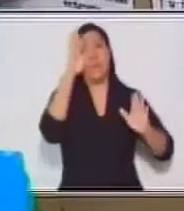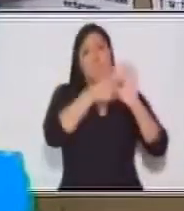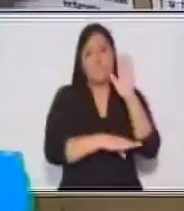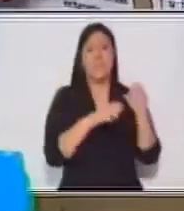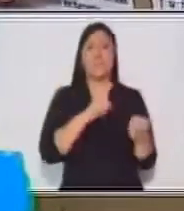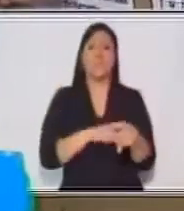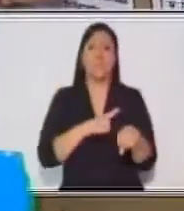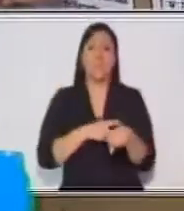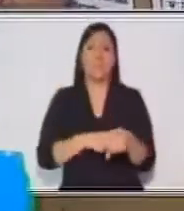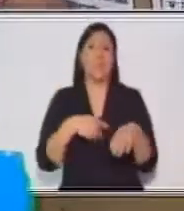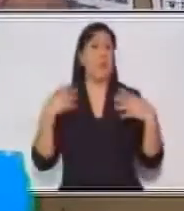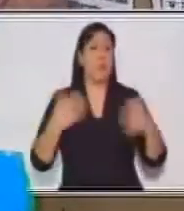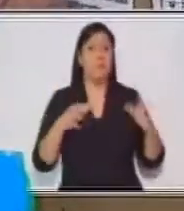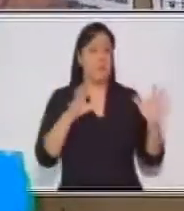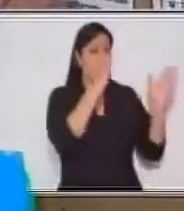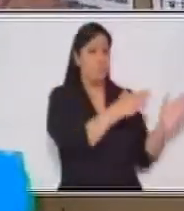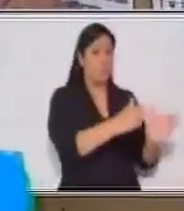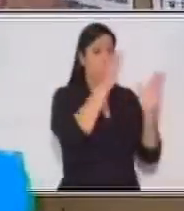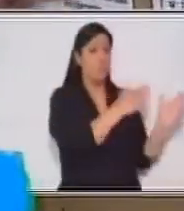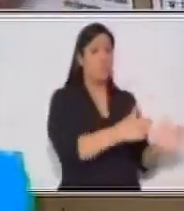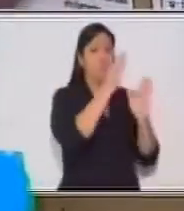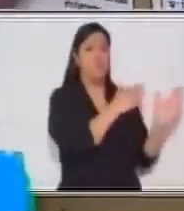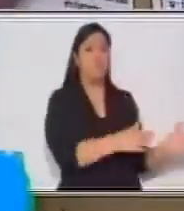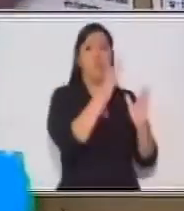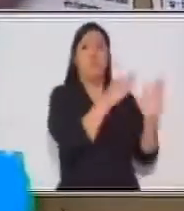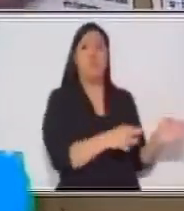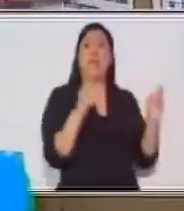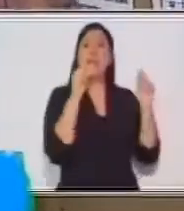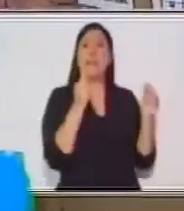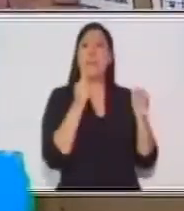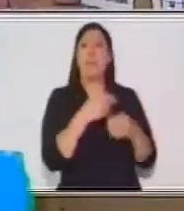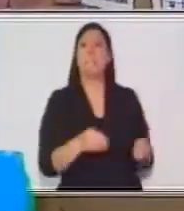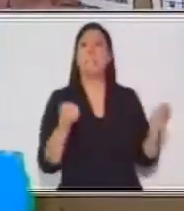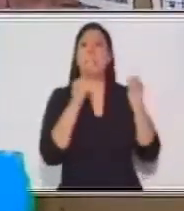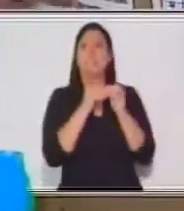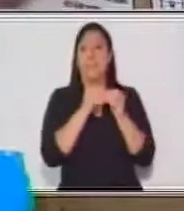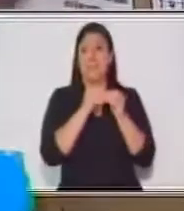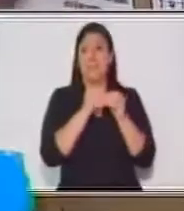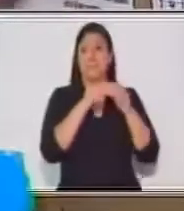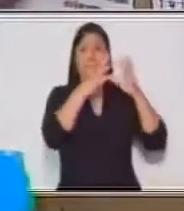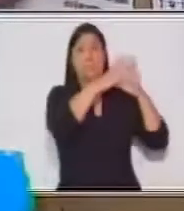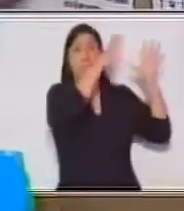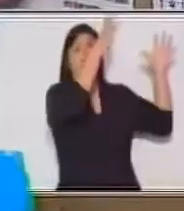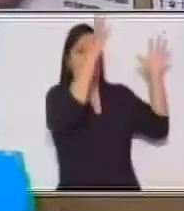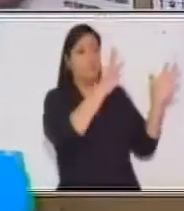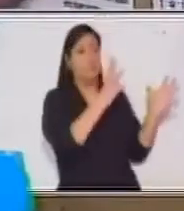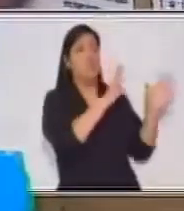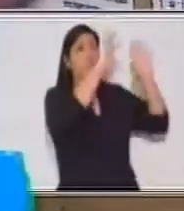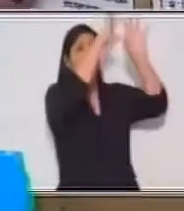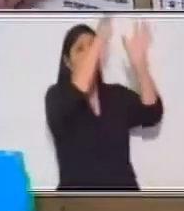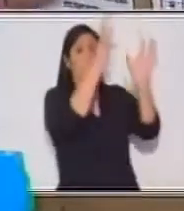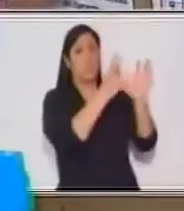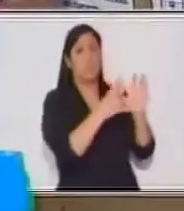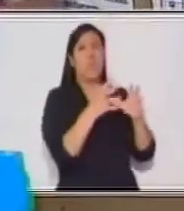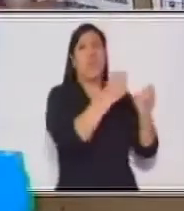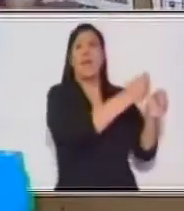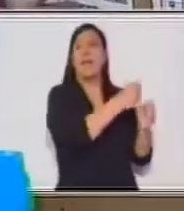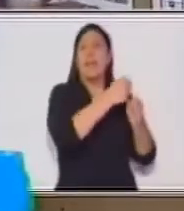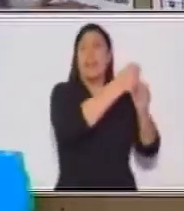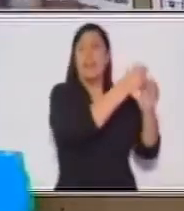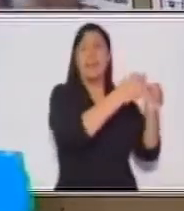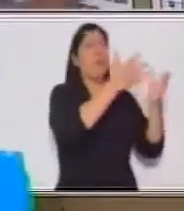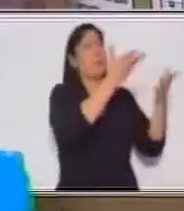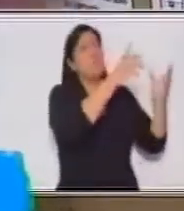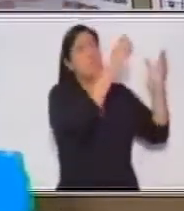menos máquinas, pues se van a tardar más tiempo, ¿verdad? Más máquinas, menos tiempo. Menos máquinas, entonces